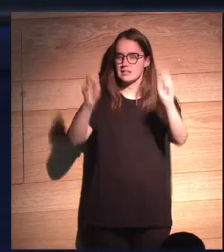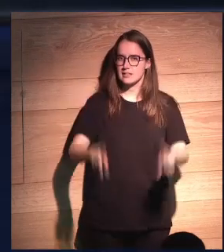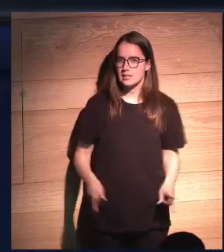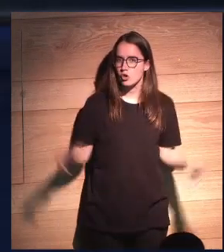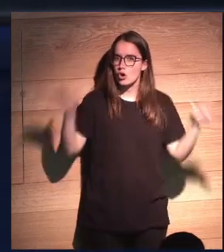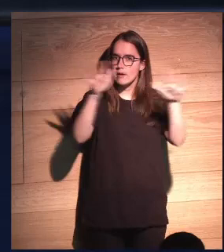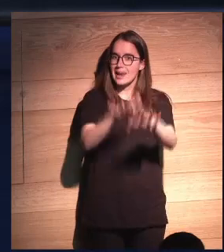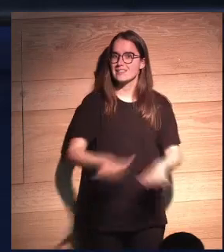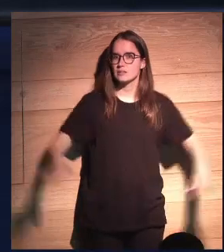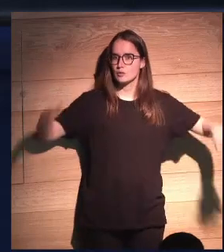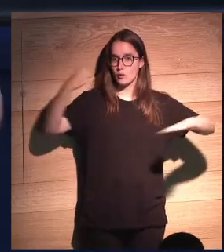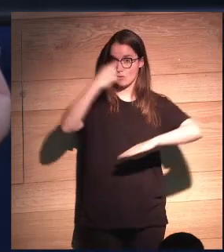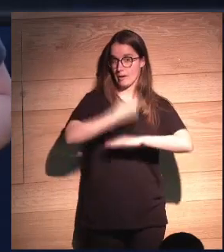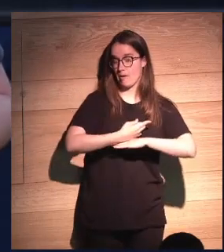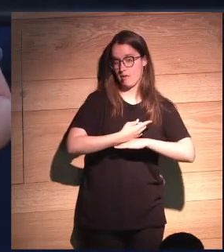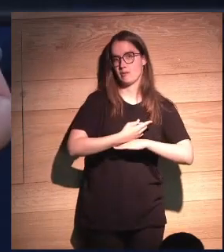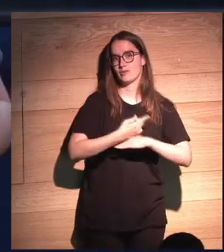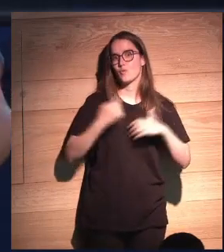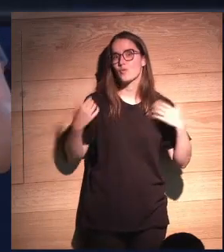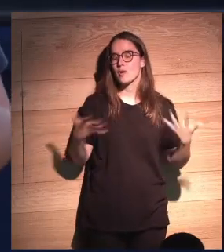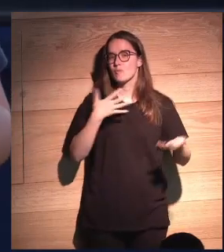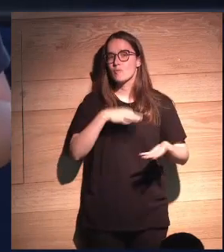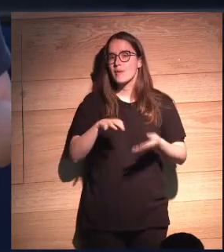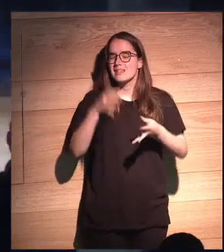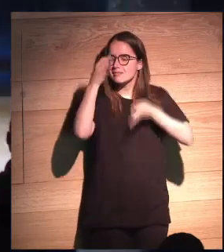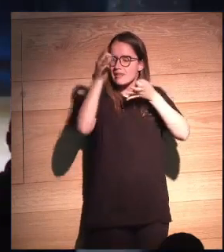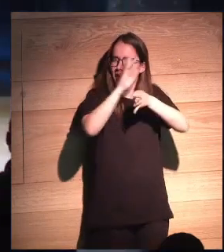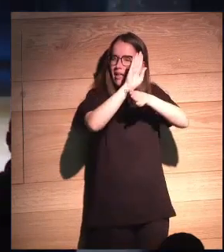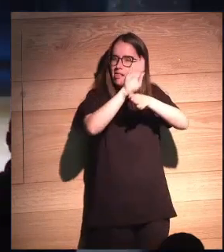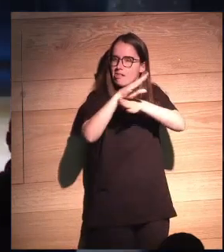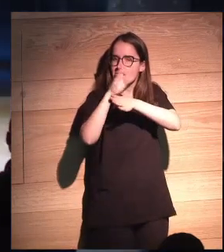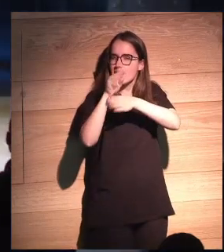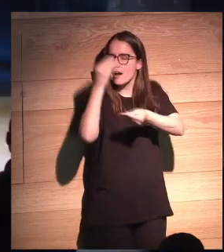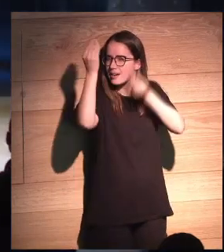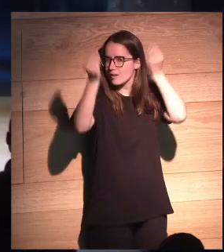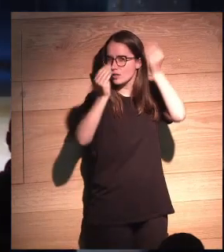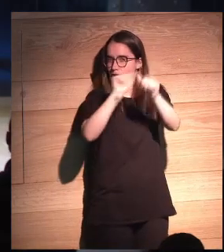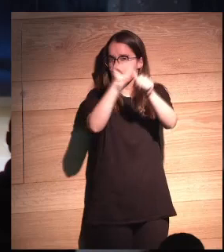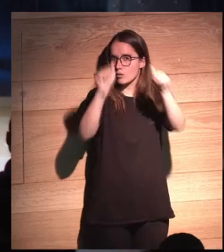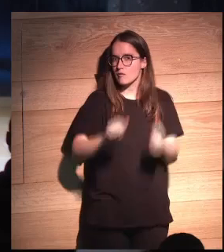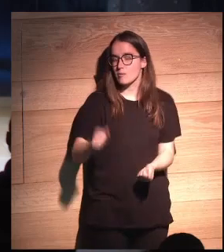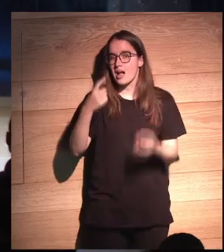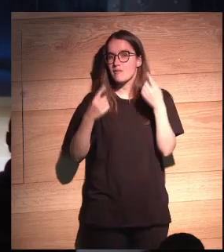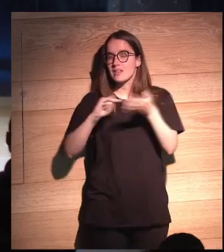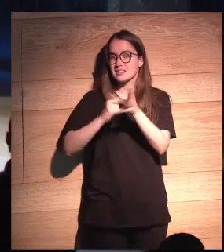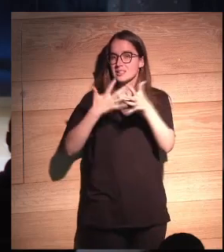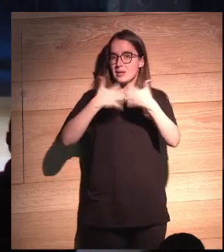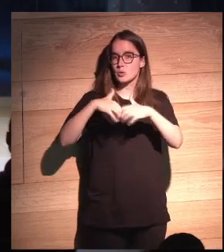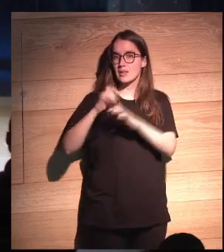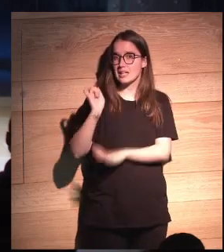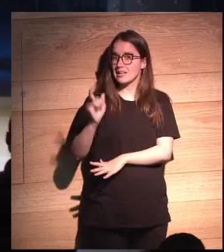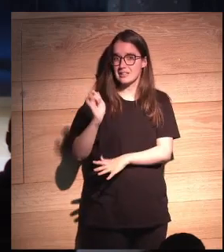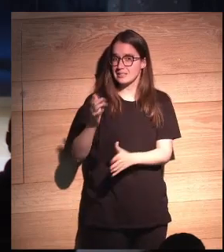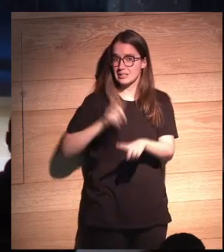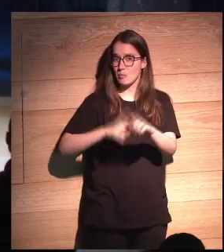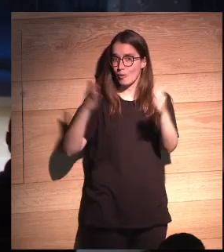con lentitud obligada, que es que puedes mimar los detalles y reflexionarlos de una forma que a veces en el sistema industrial habitual